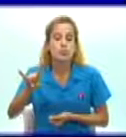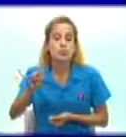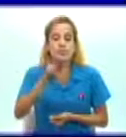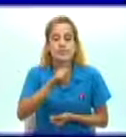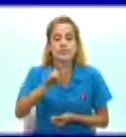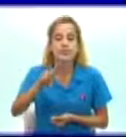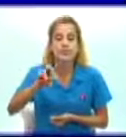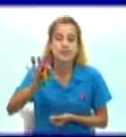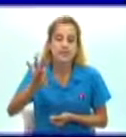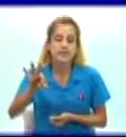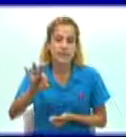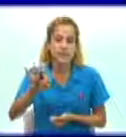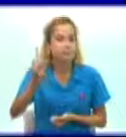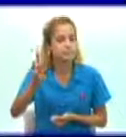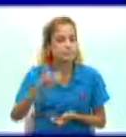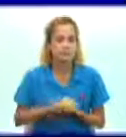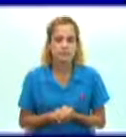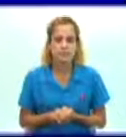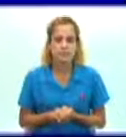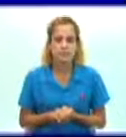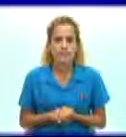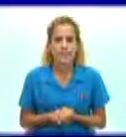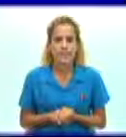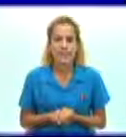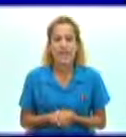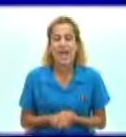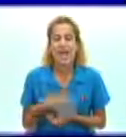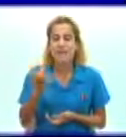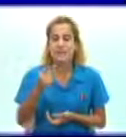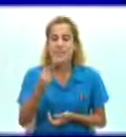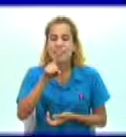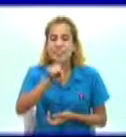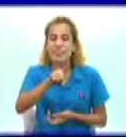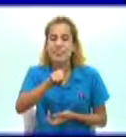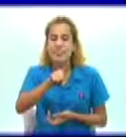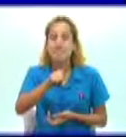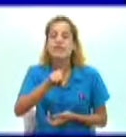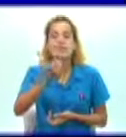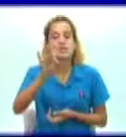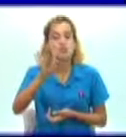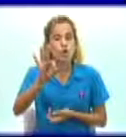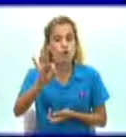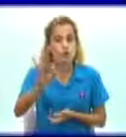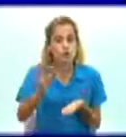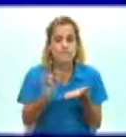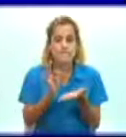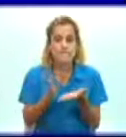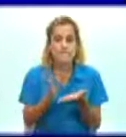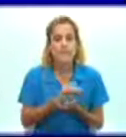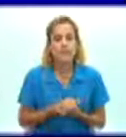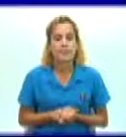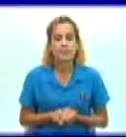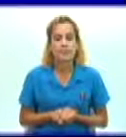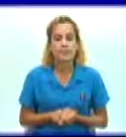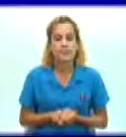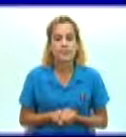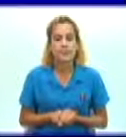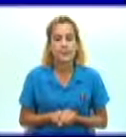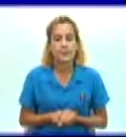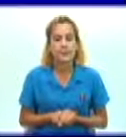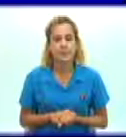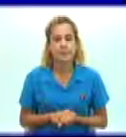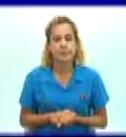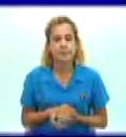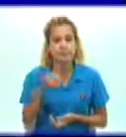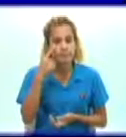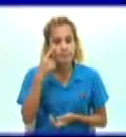texto. En el caso de la actividad número 18, que está en la página 144, en lo que ustedes escriben las actividades, yo lo voy a ir comentando con qué se